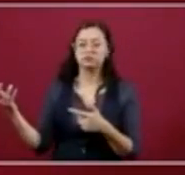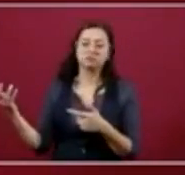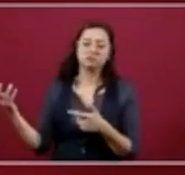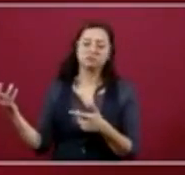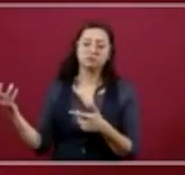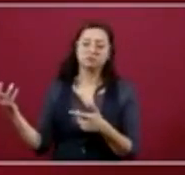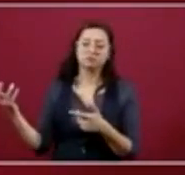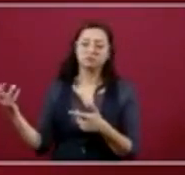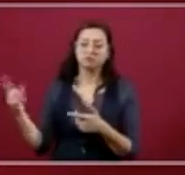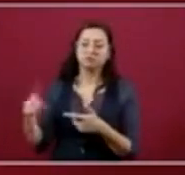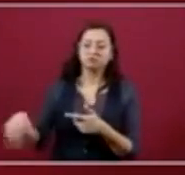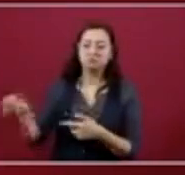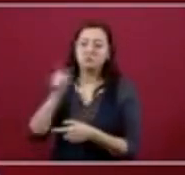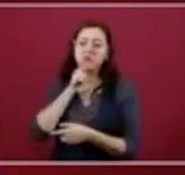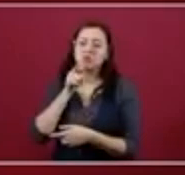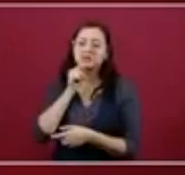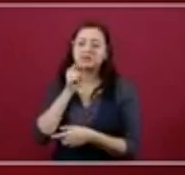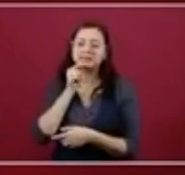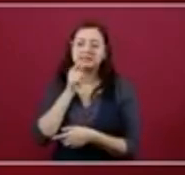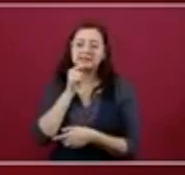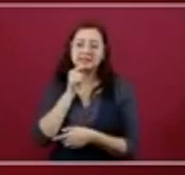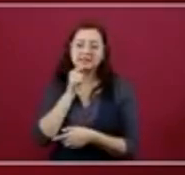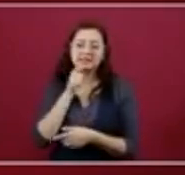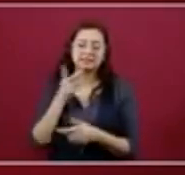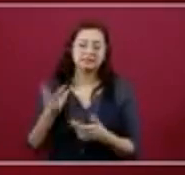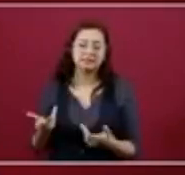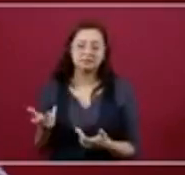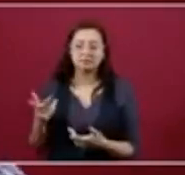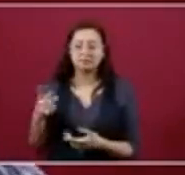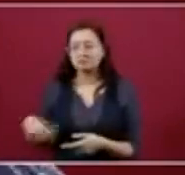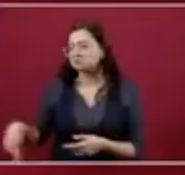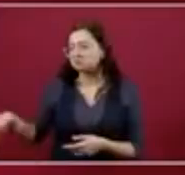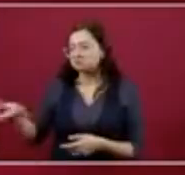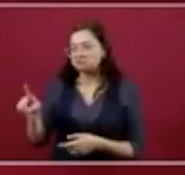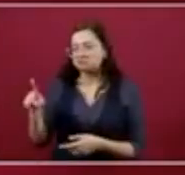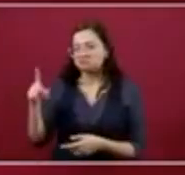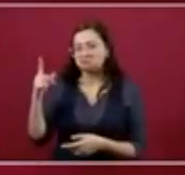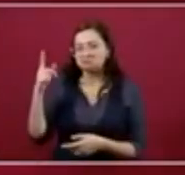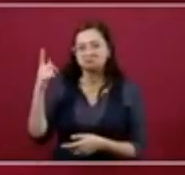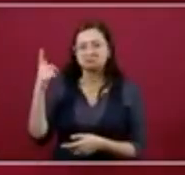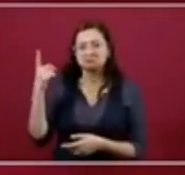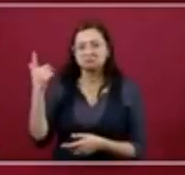prácticamente por policías, por gente que no tenía